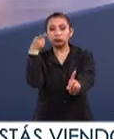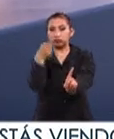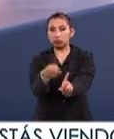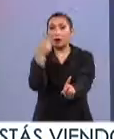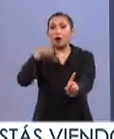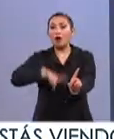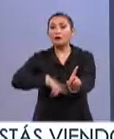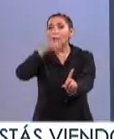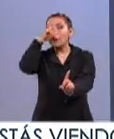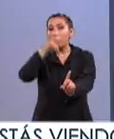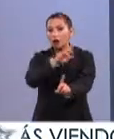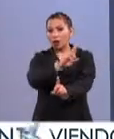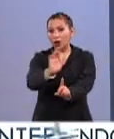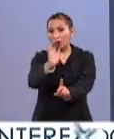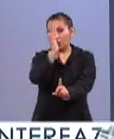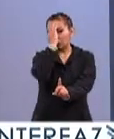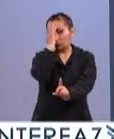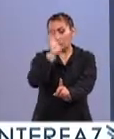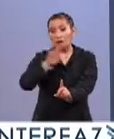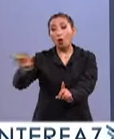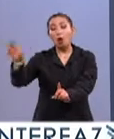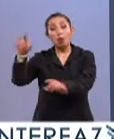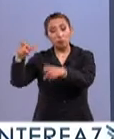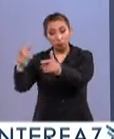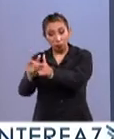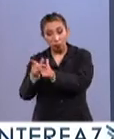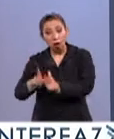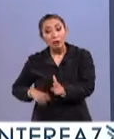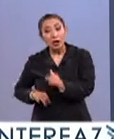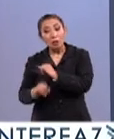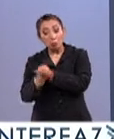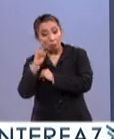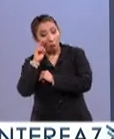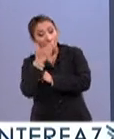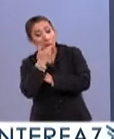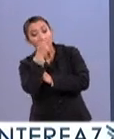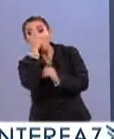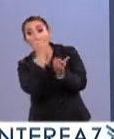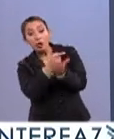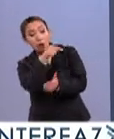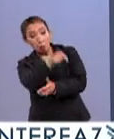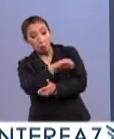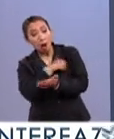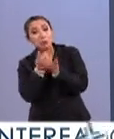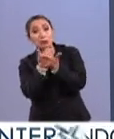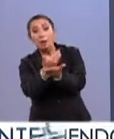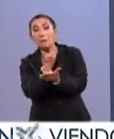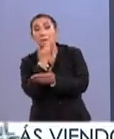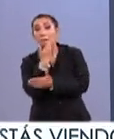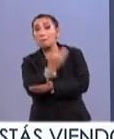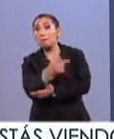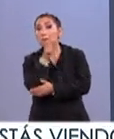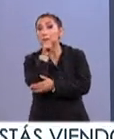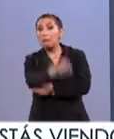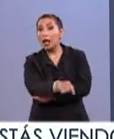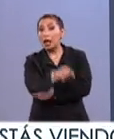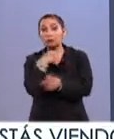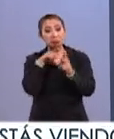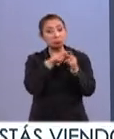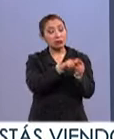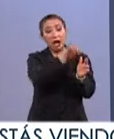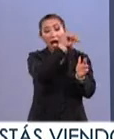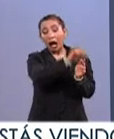gobierno mexicano y está reconocido por la Unidad de Gobierno Digital como el único que tiene punta a